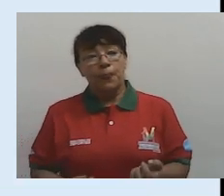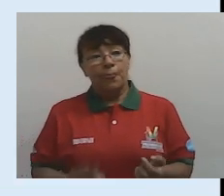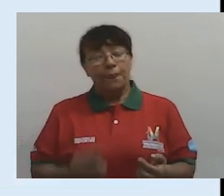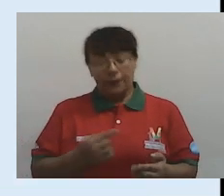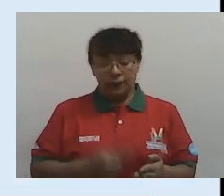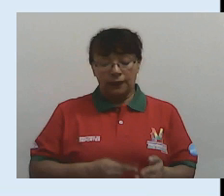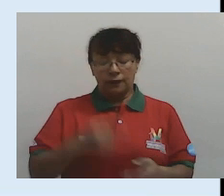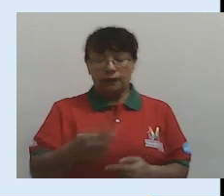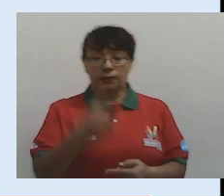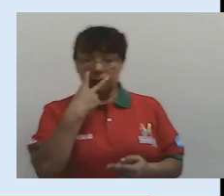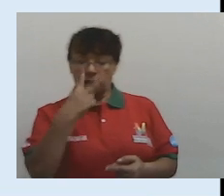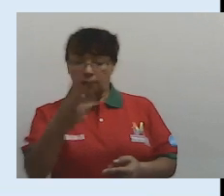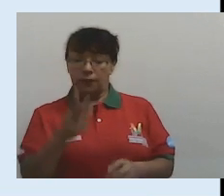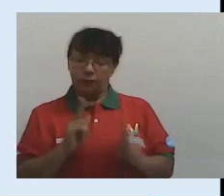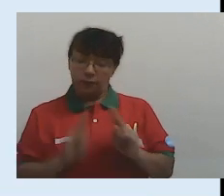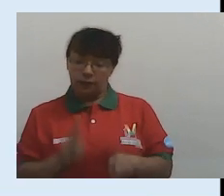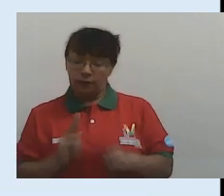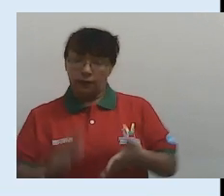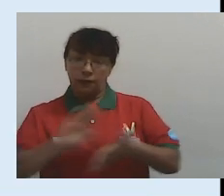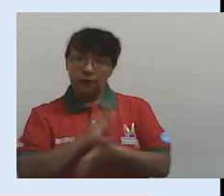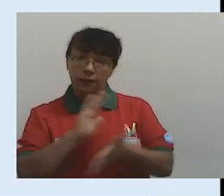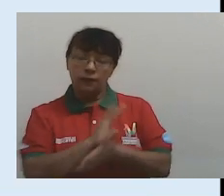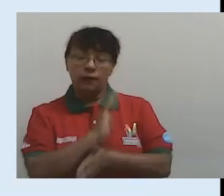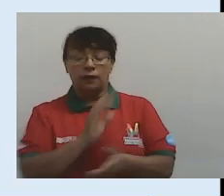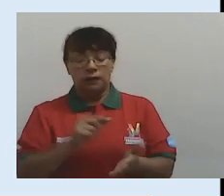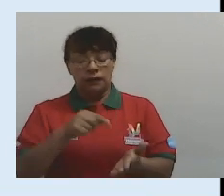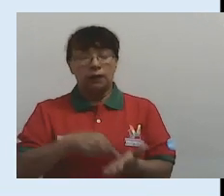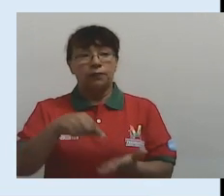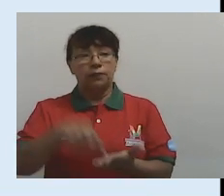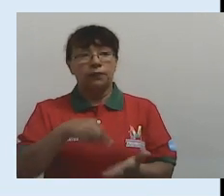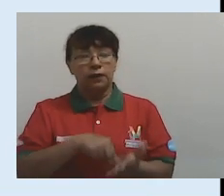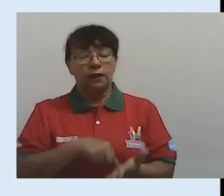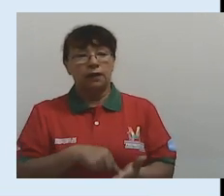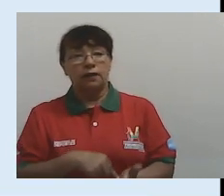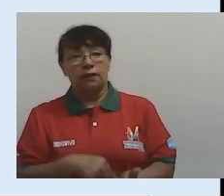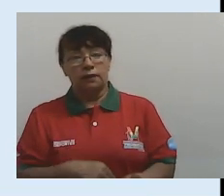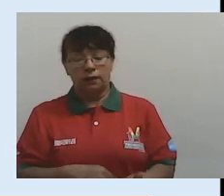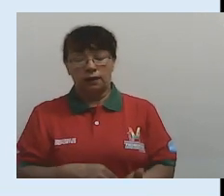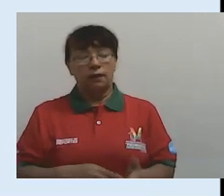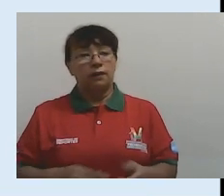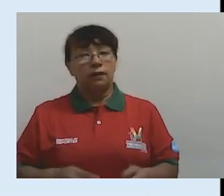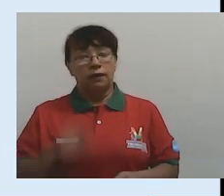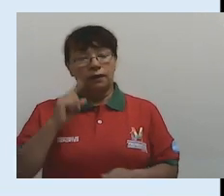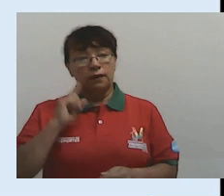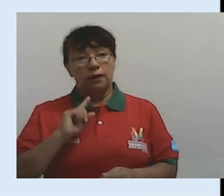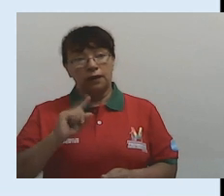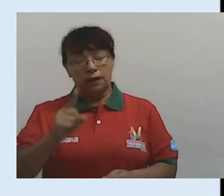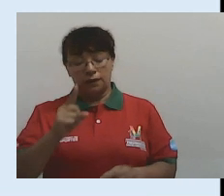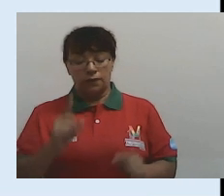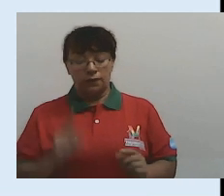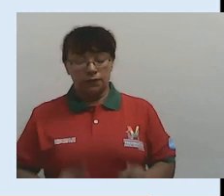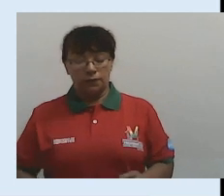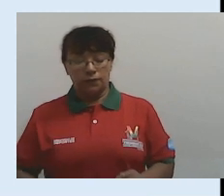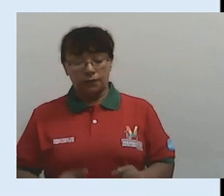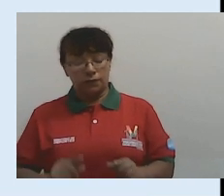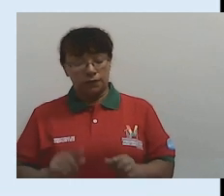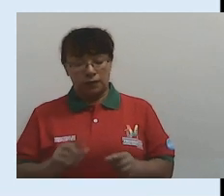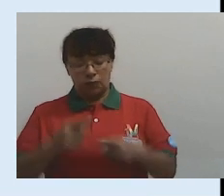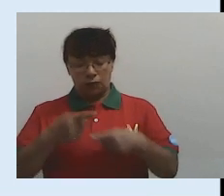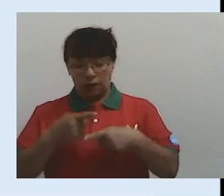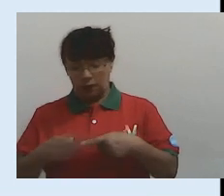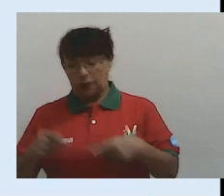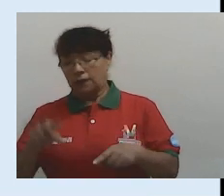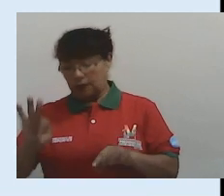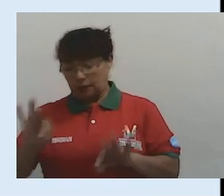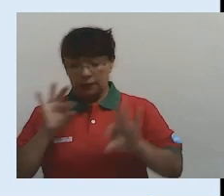manera rápida las planillas y los puntajes que se están establecidos y eso nos da un modo de clasificación del